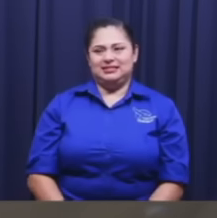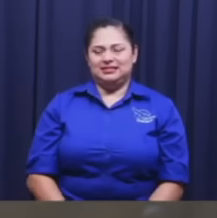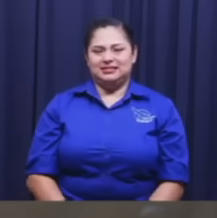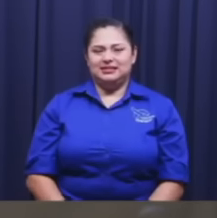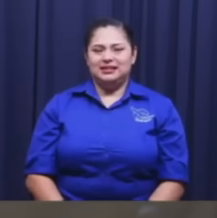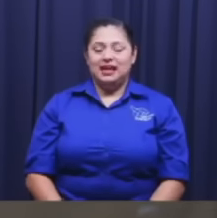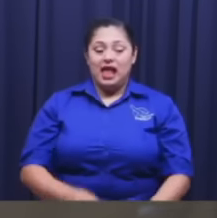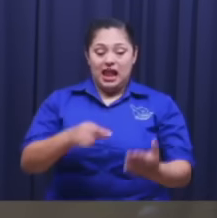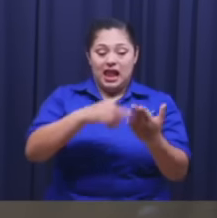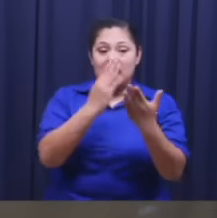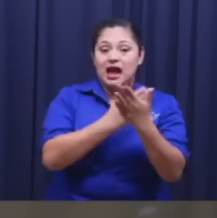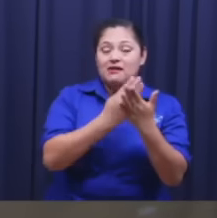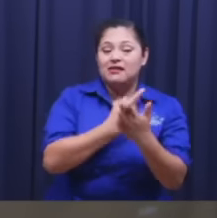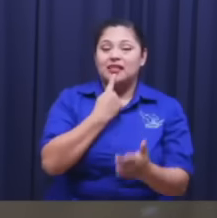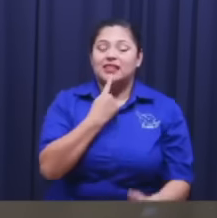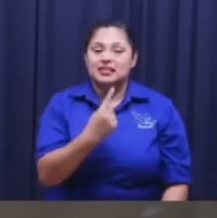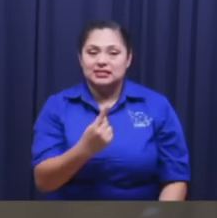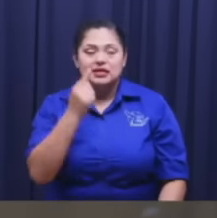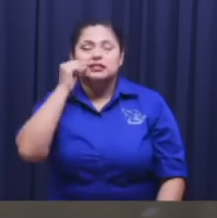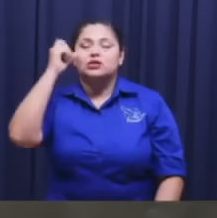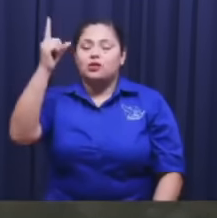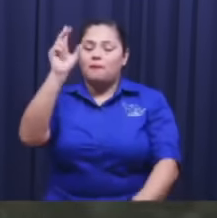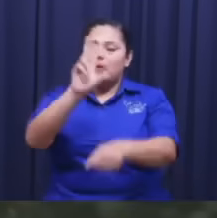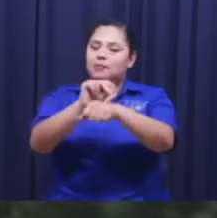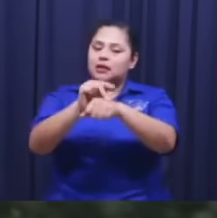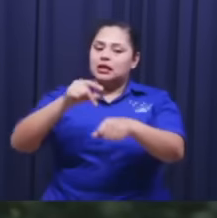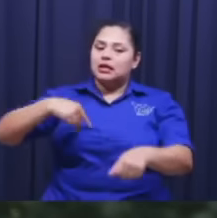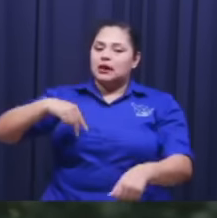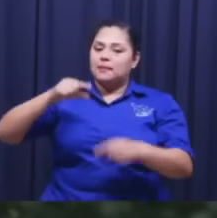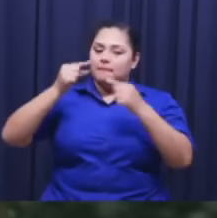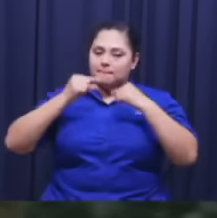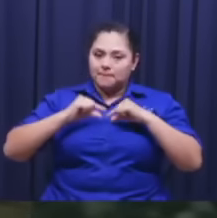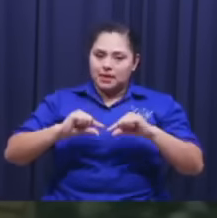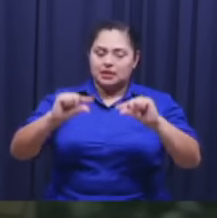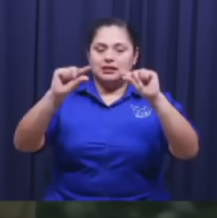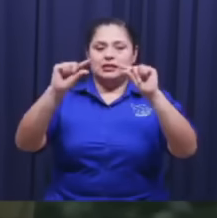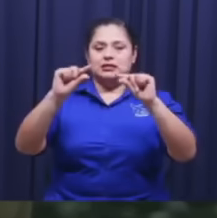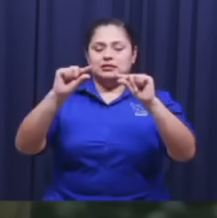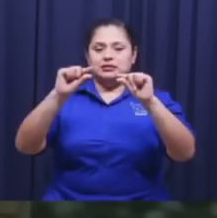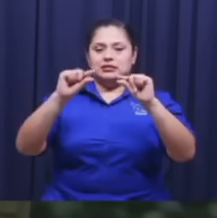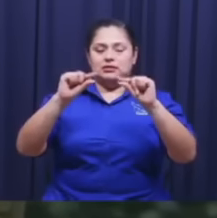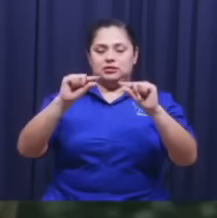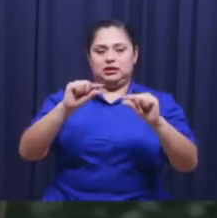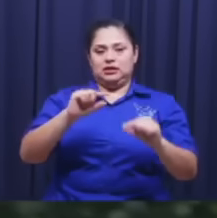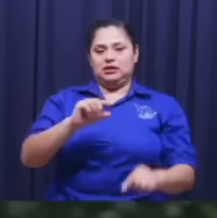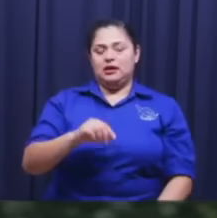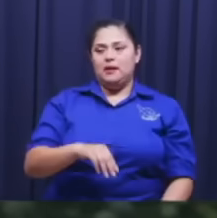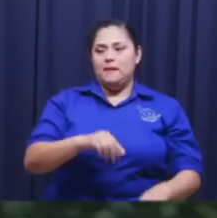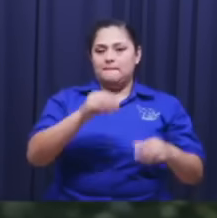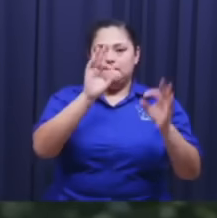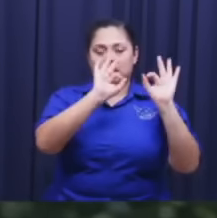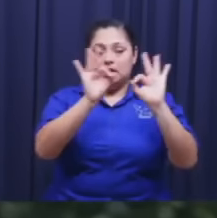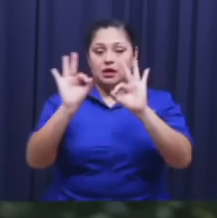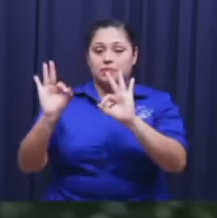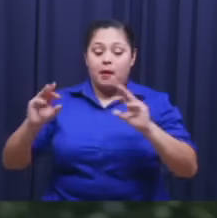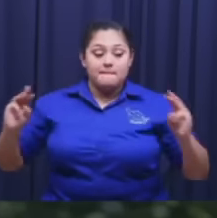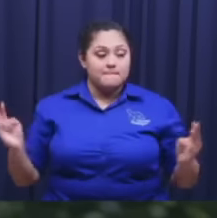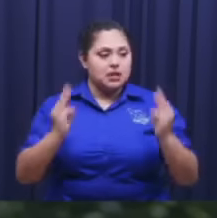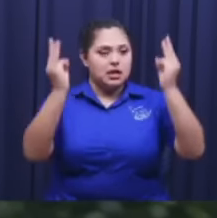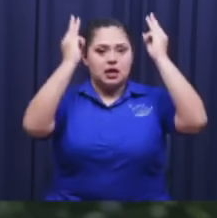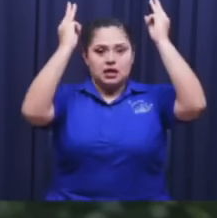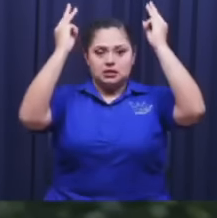la Biblia lo dice: Señor, permite que mientras predicamos con denuedo tu palabra, milagros,